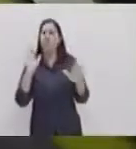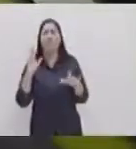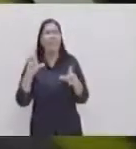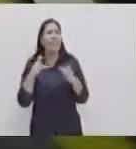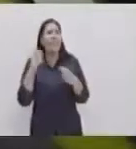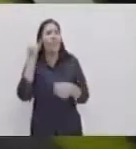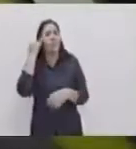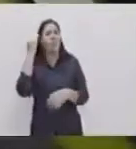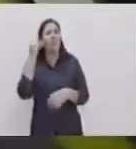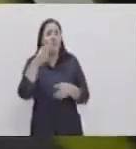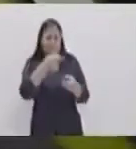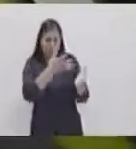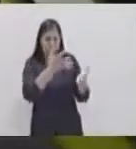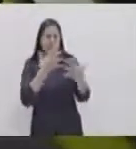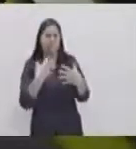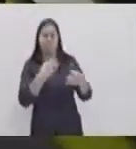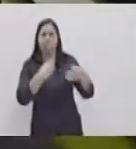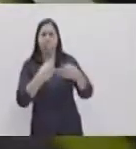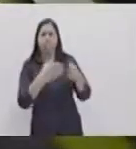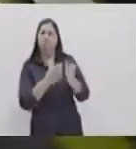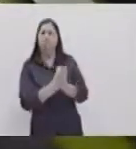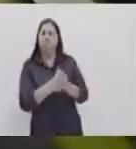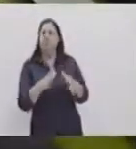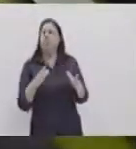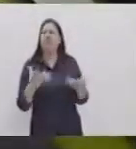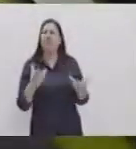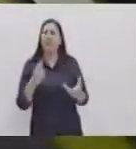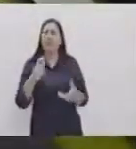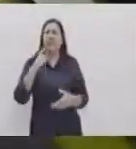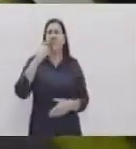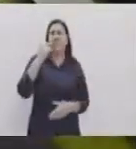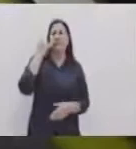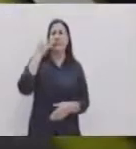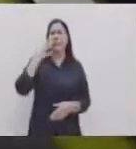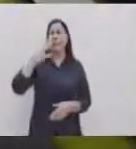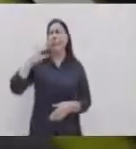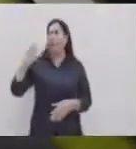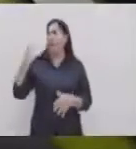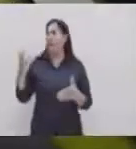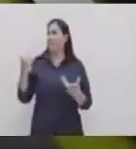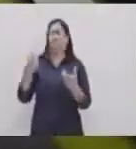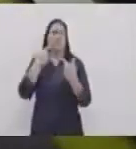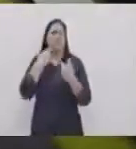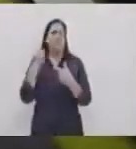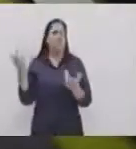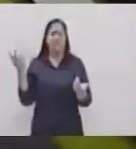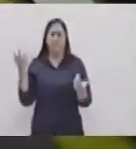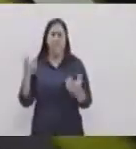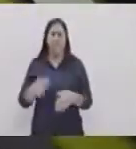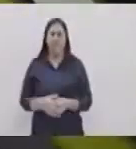prefijo que me dé la idea, entonces podría decirnos usted qué es la cinemaldehída. Ok.